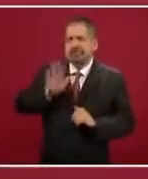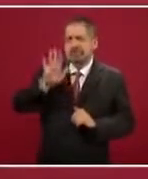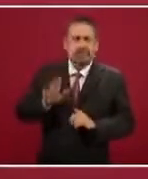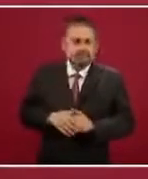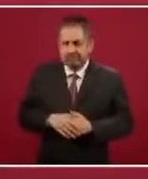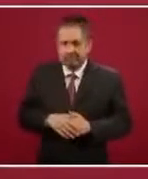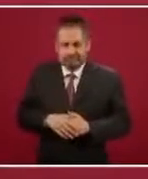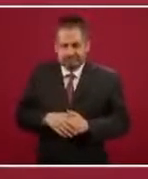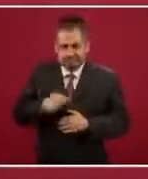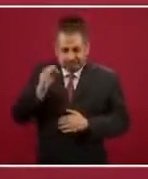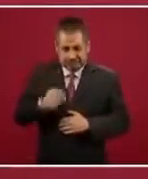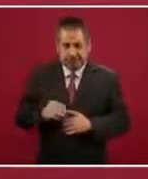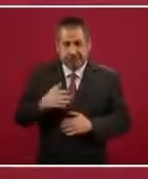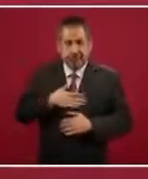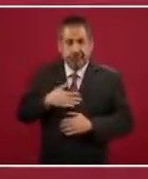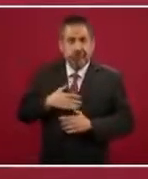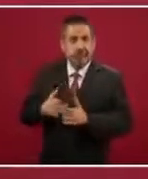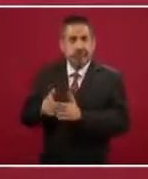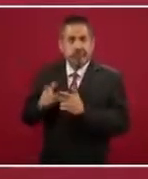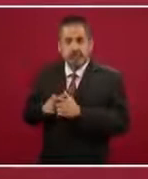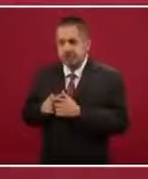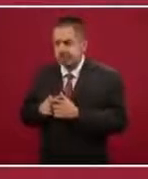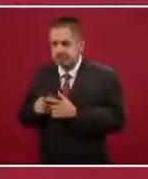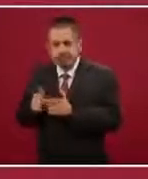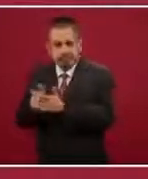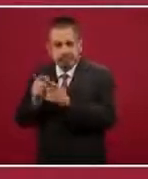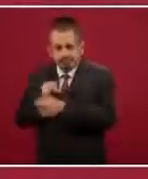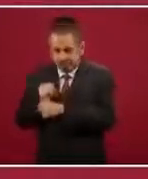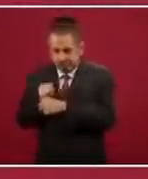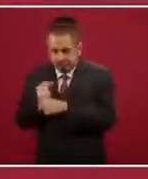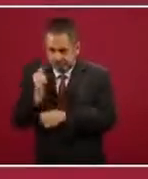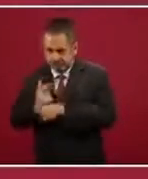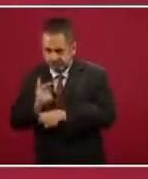unidad de inteligencia epidemiológica y sanitaria